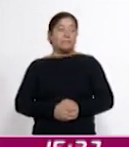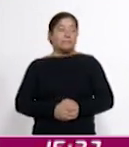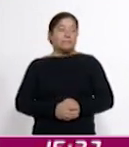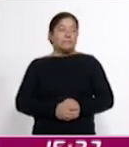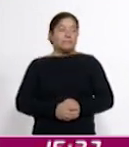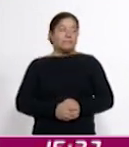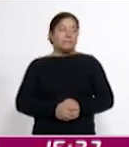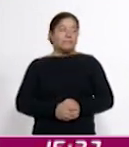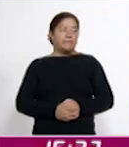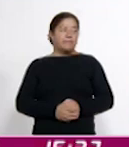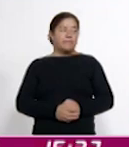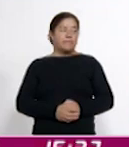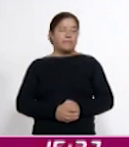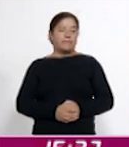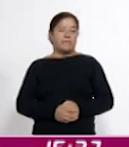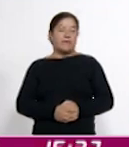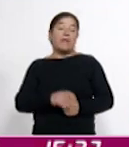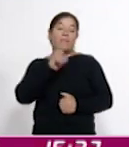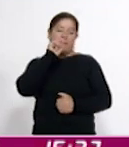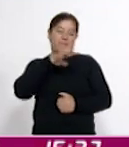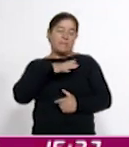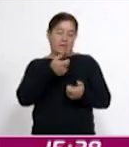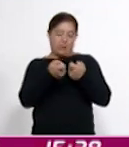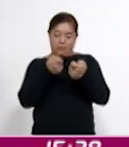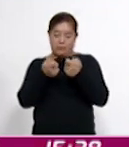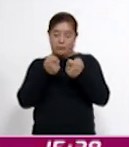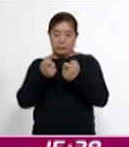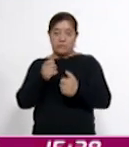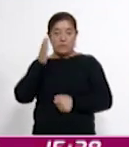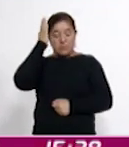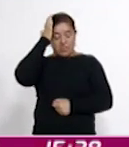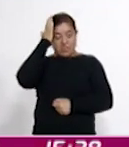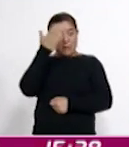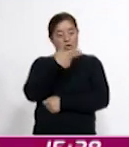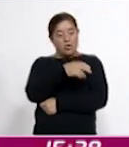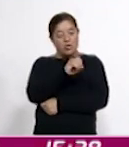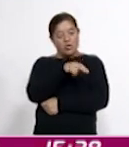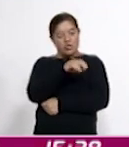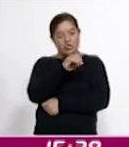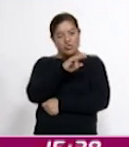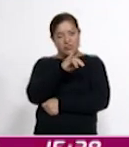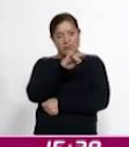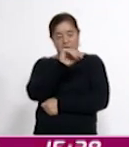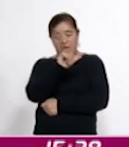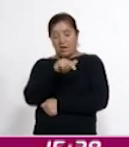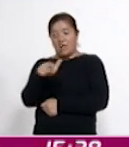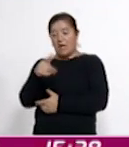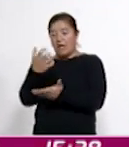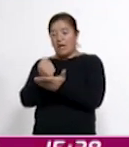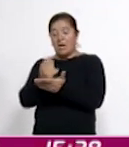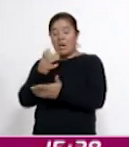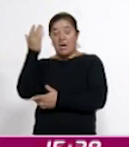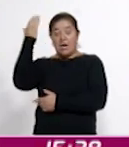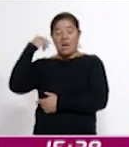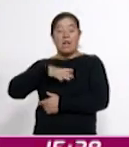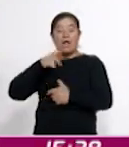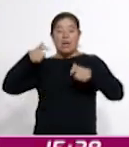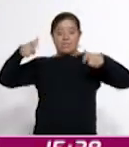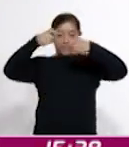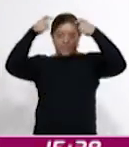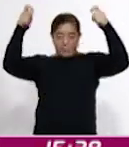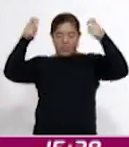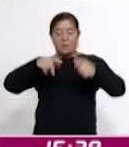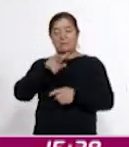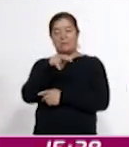dirigida y también será como jueza la señora Honorina, ganadora de MasterChef. Ella estará calificando estos